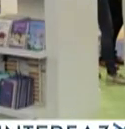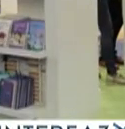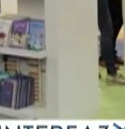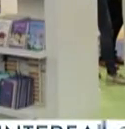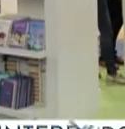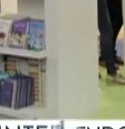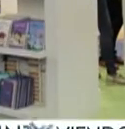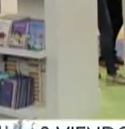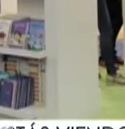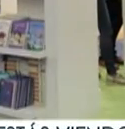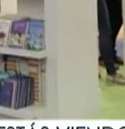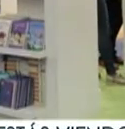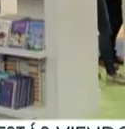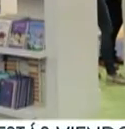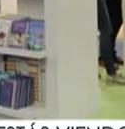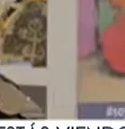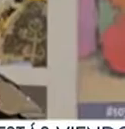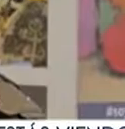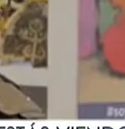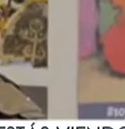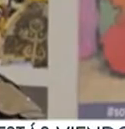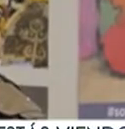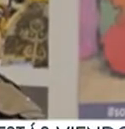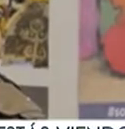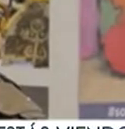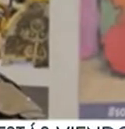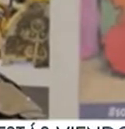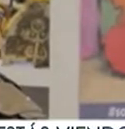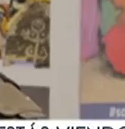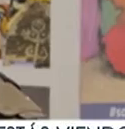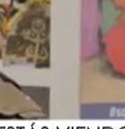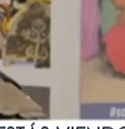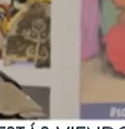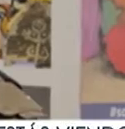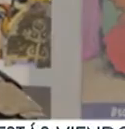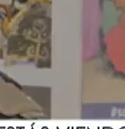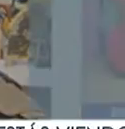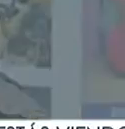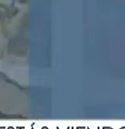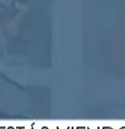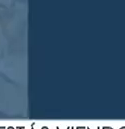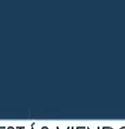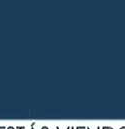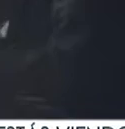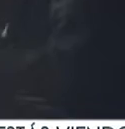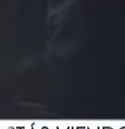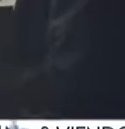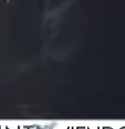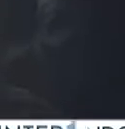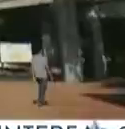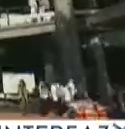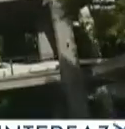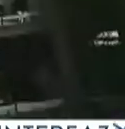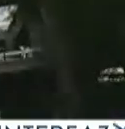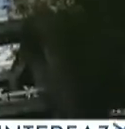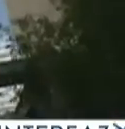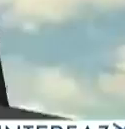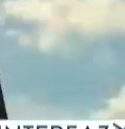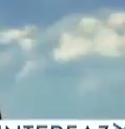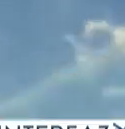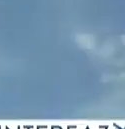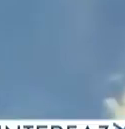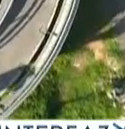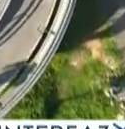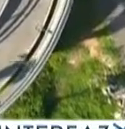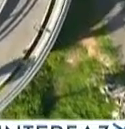sobre las publicaciones y actividades que llevarán a la Feria Internacional del Libro de Guadalajara. También la UNAM nos platicará sobre